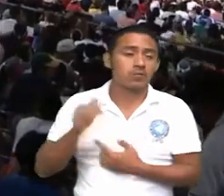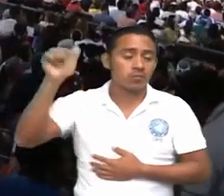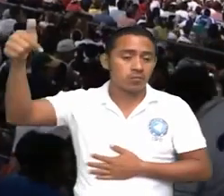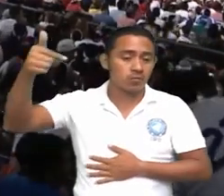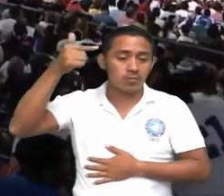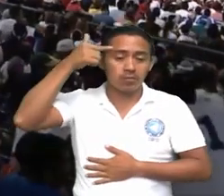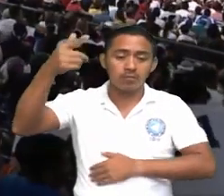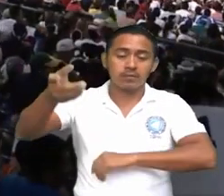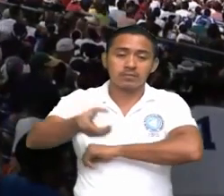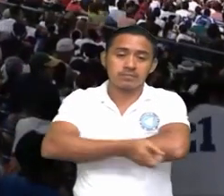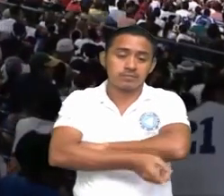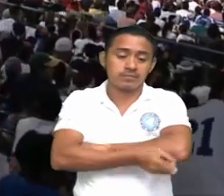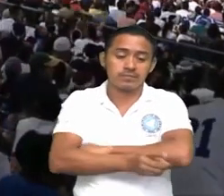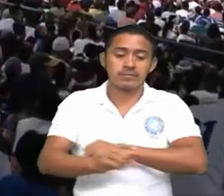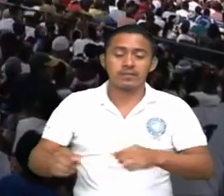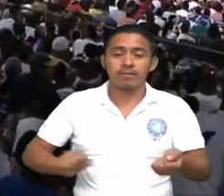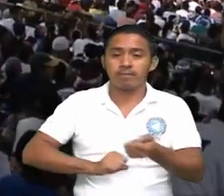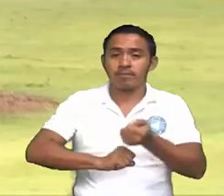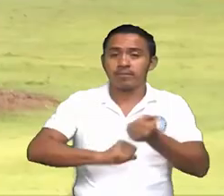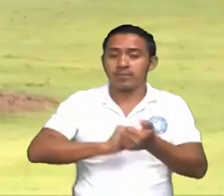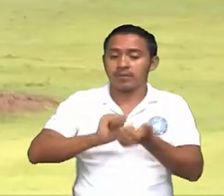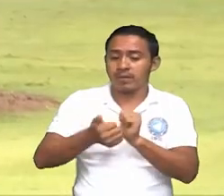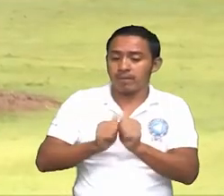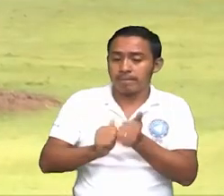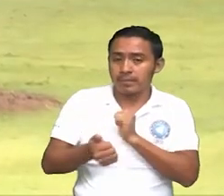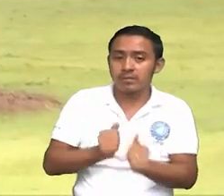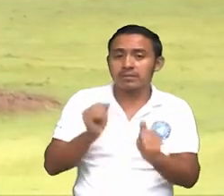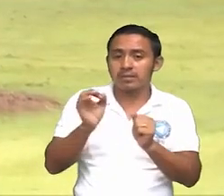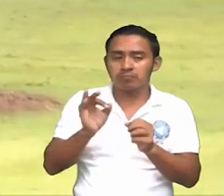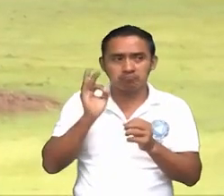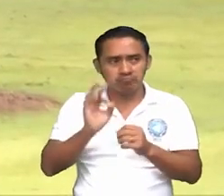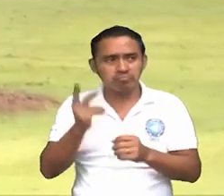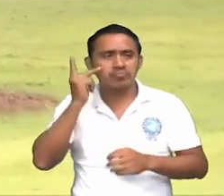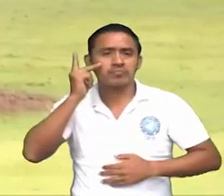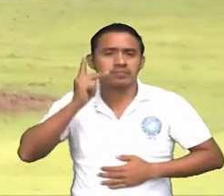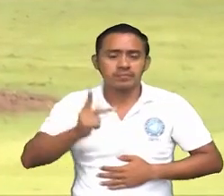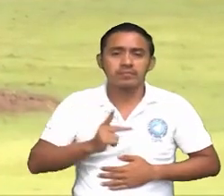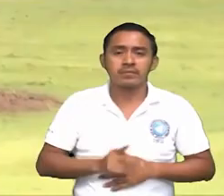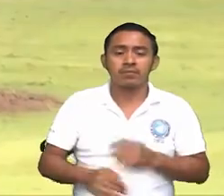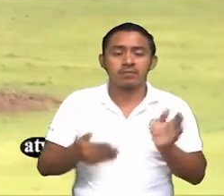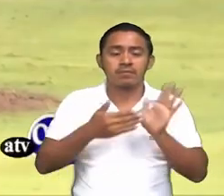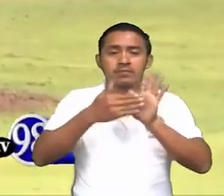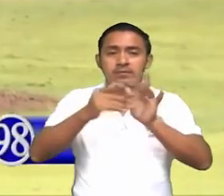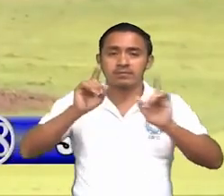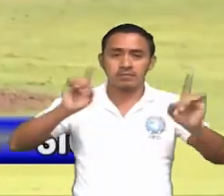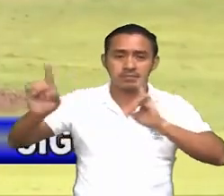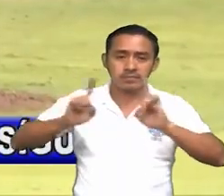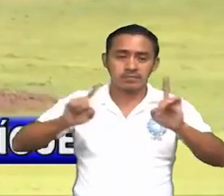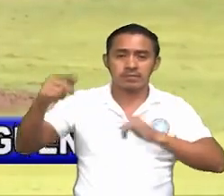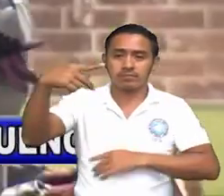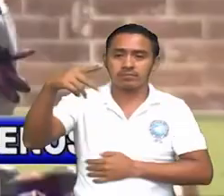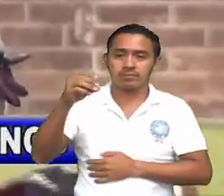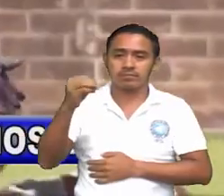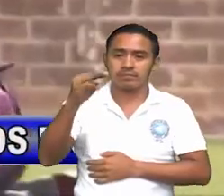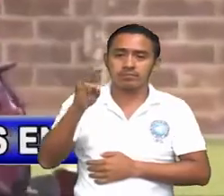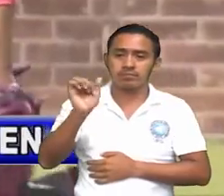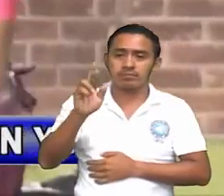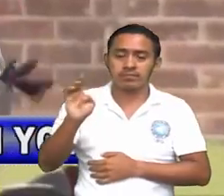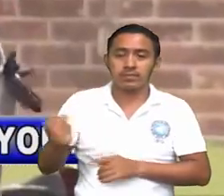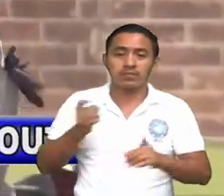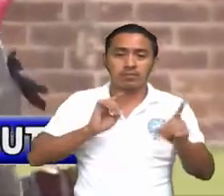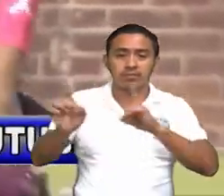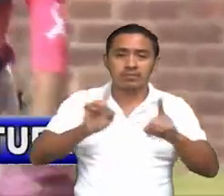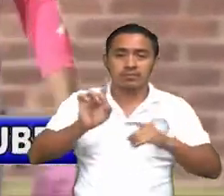del comandante Daniel Ortega, el apoyo al deporte ha sido más que evidente, destacando el campeonato Germán Pomares, donde